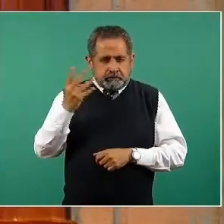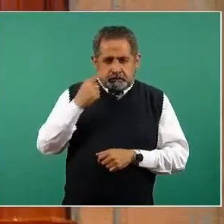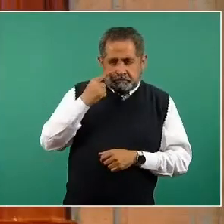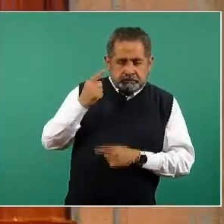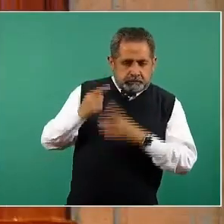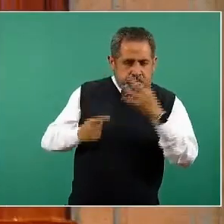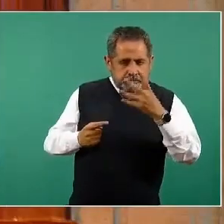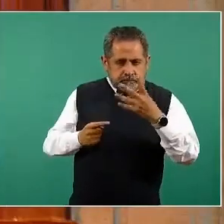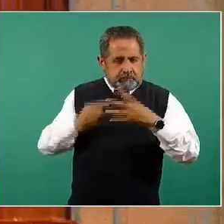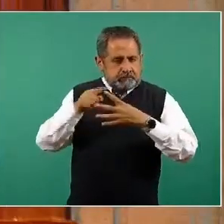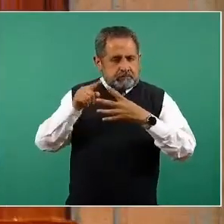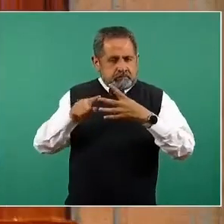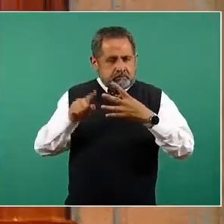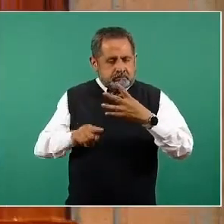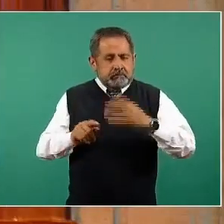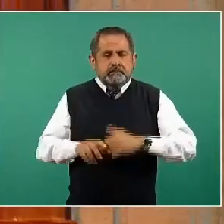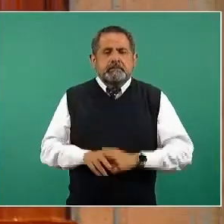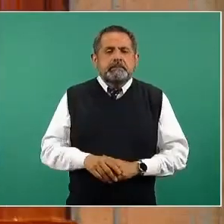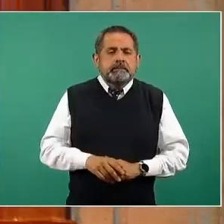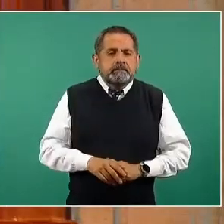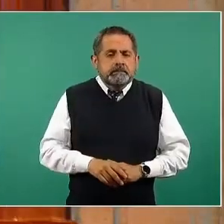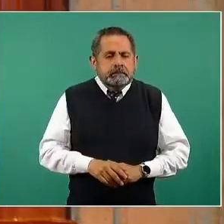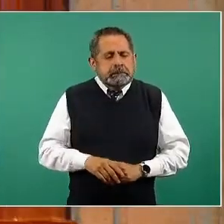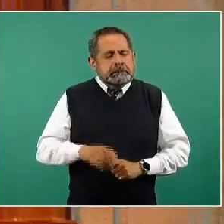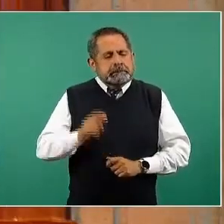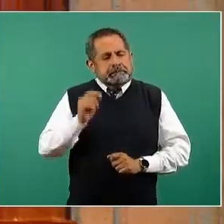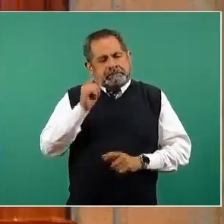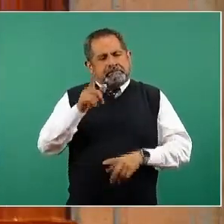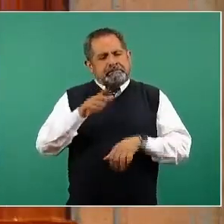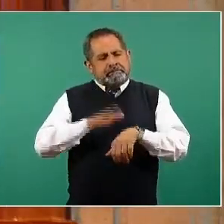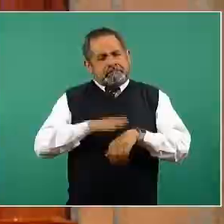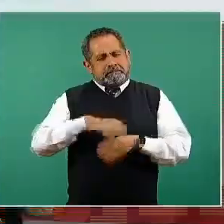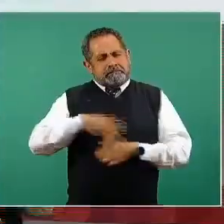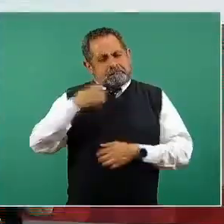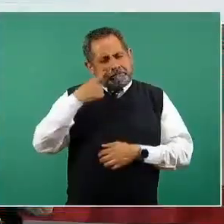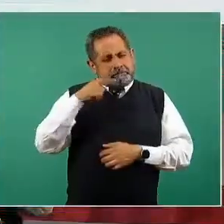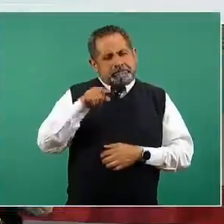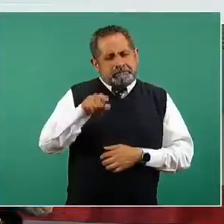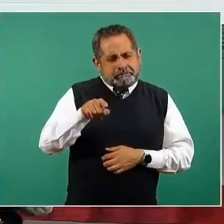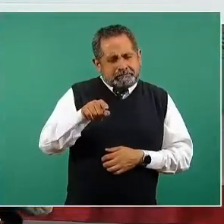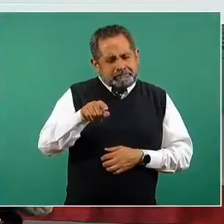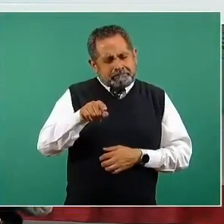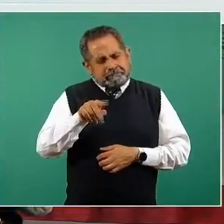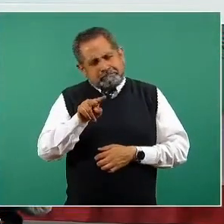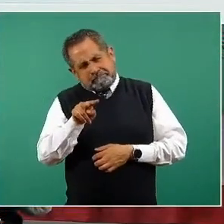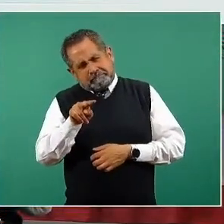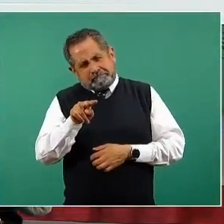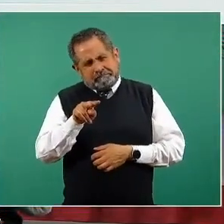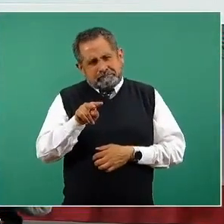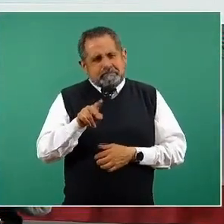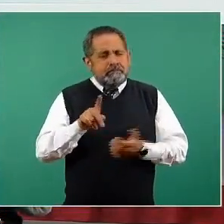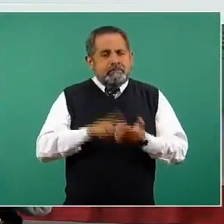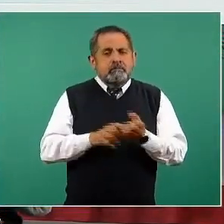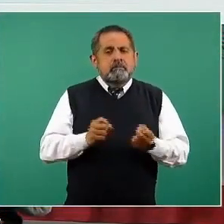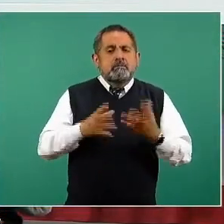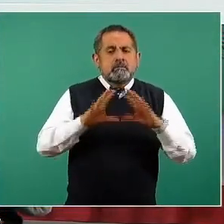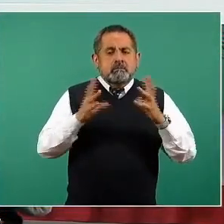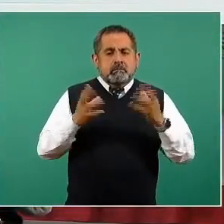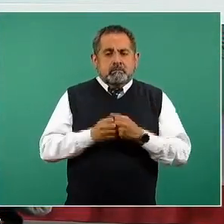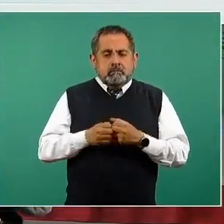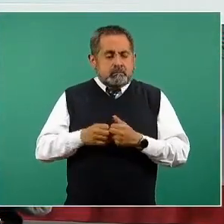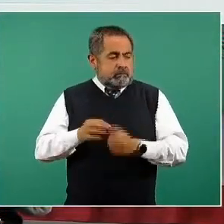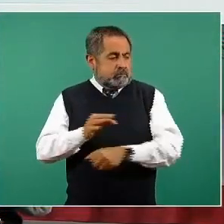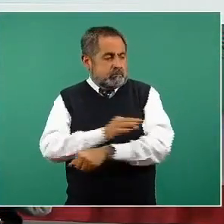vacuna que hasta el día de hoy teníamos. Y llamamos la atención en la proporción de ESAVIs en función de las